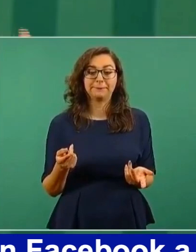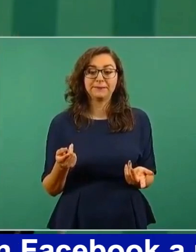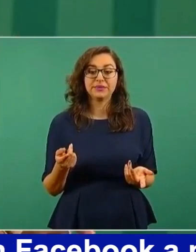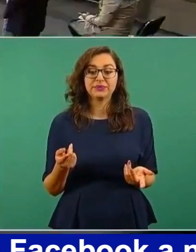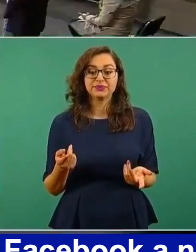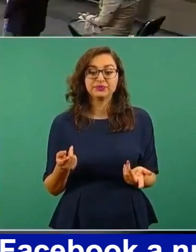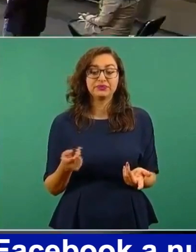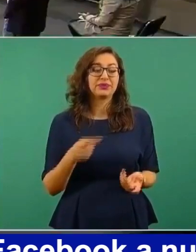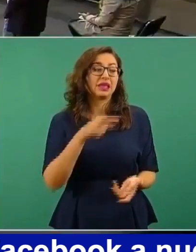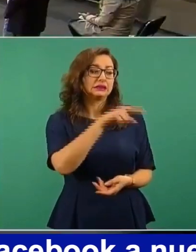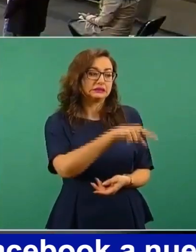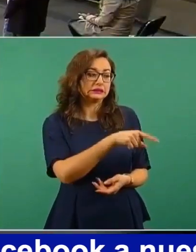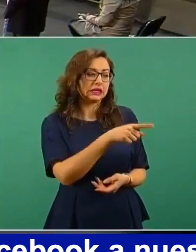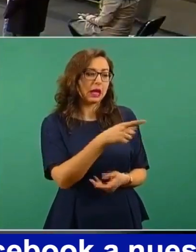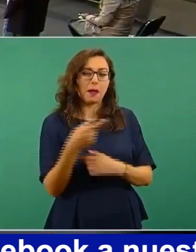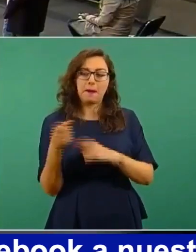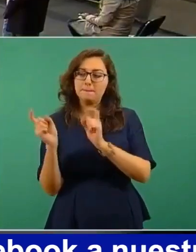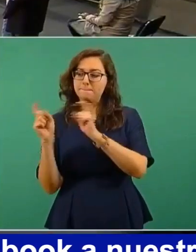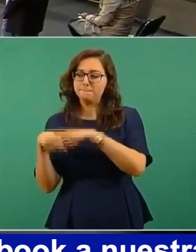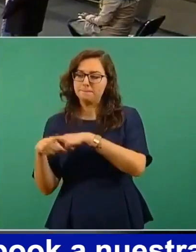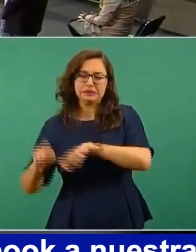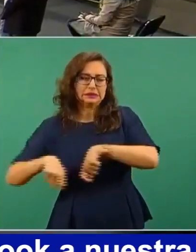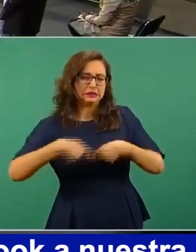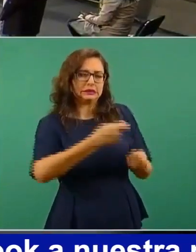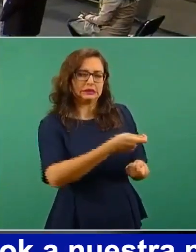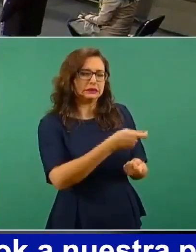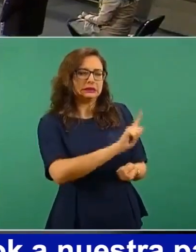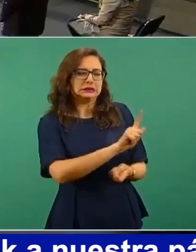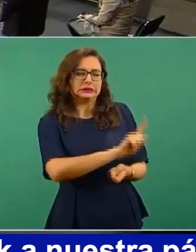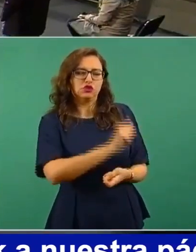le decían: espérate, te va a tocar